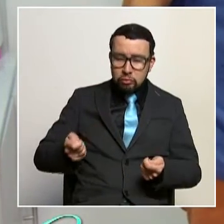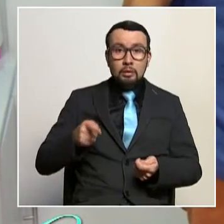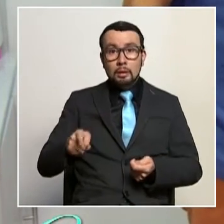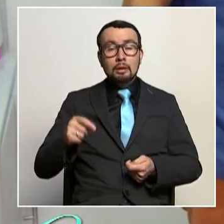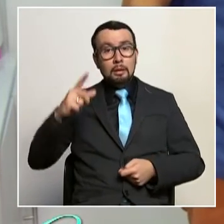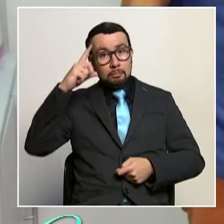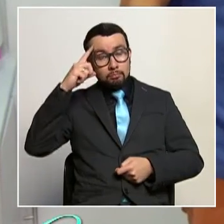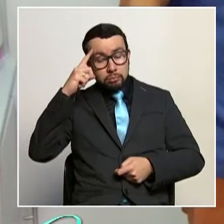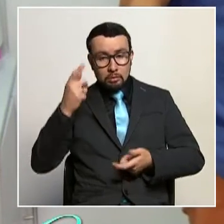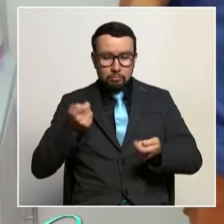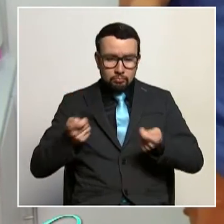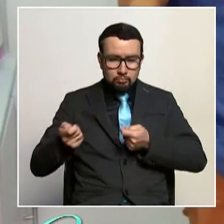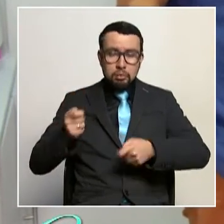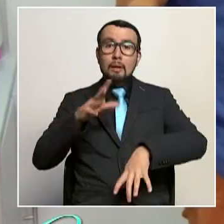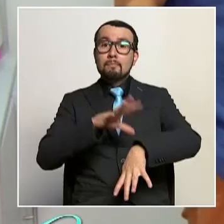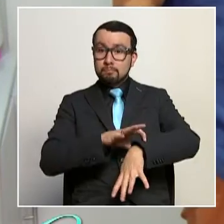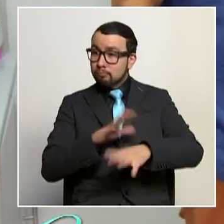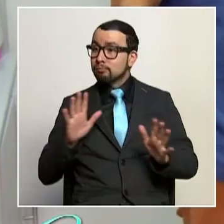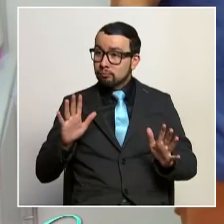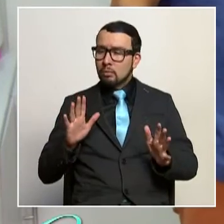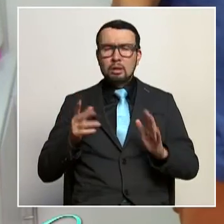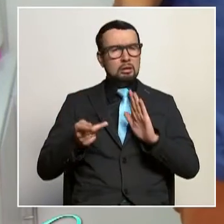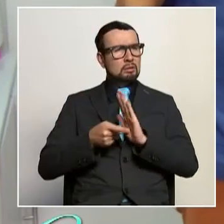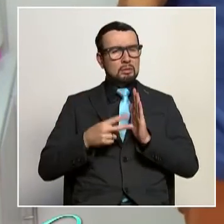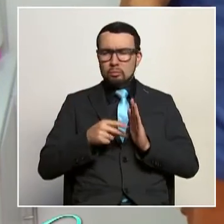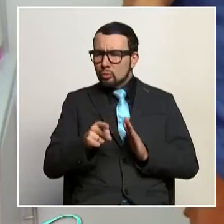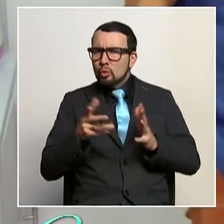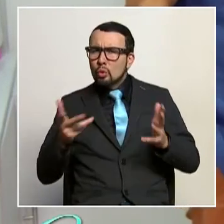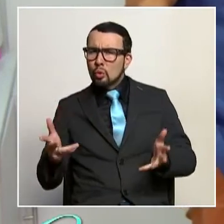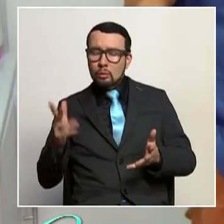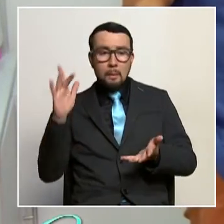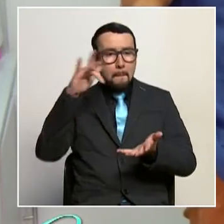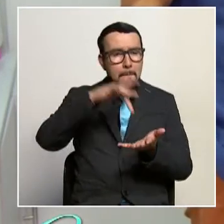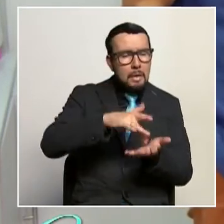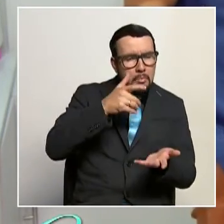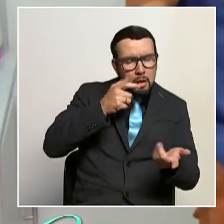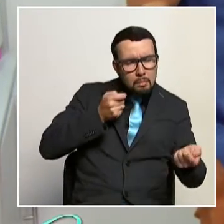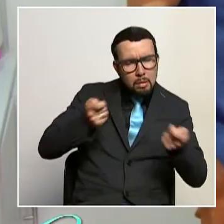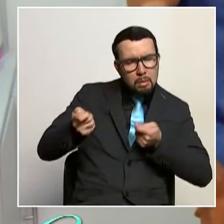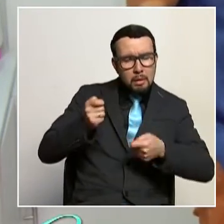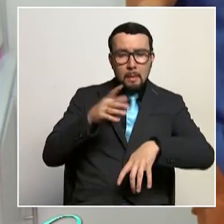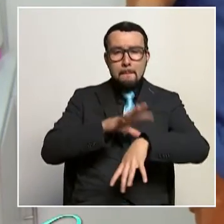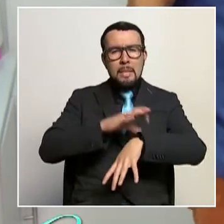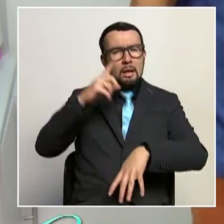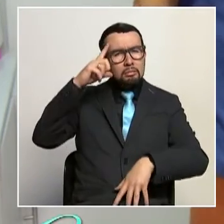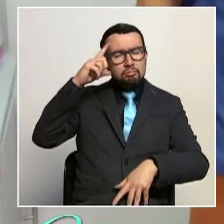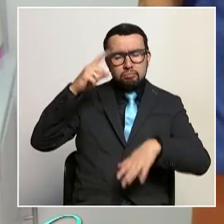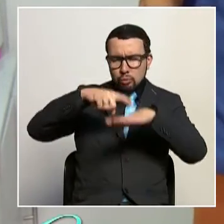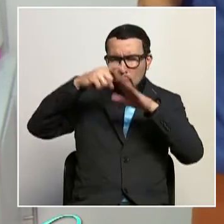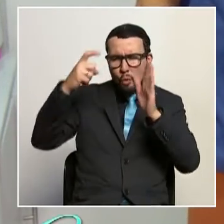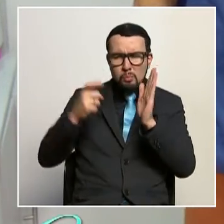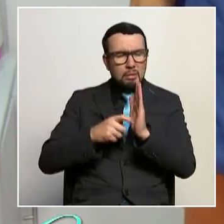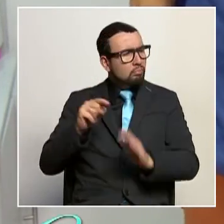ginecológica, doctor Alejandro. ¿Y en qué consiste esa evaluación ginecológica integral, completa?